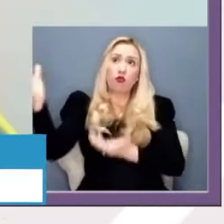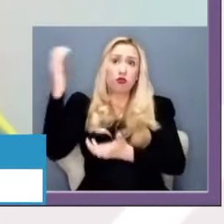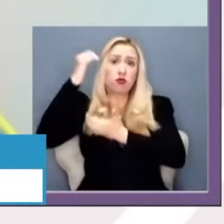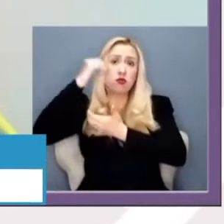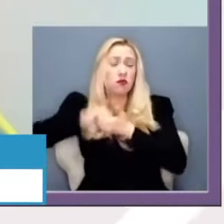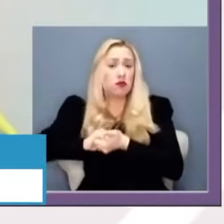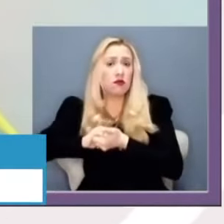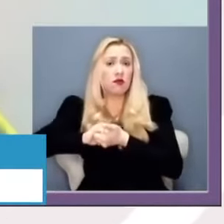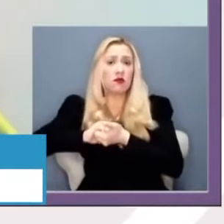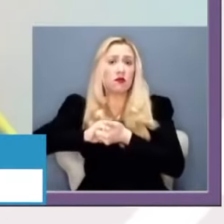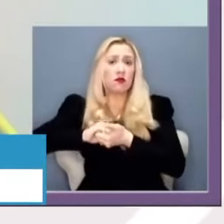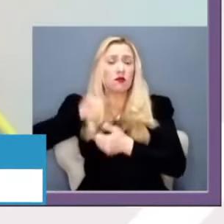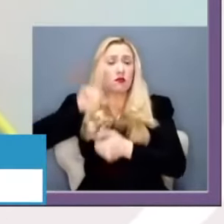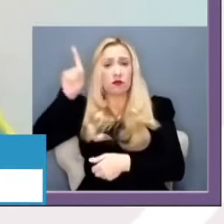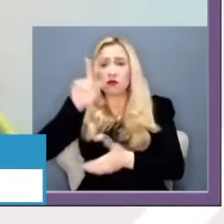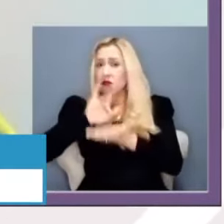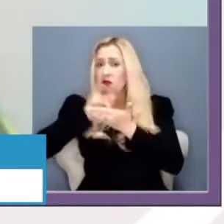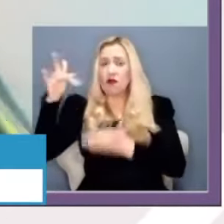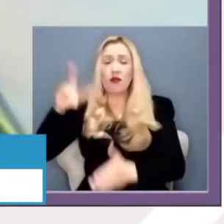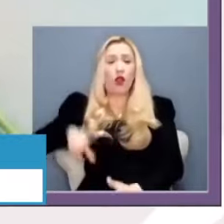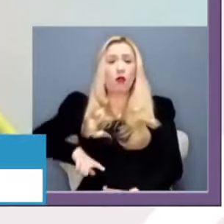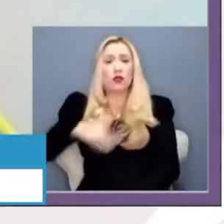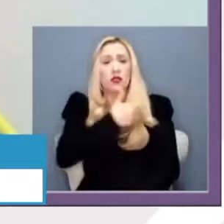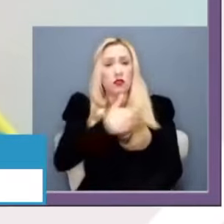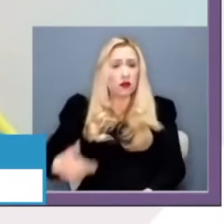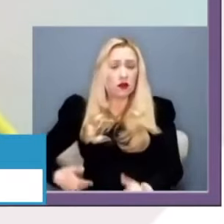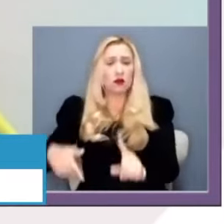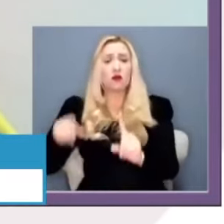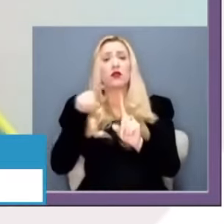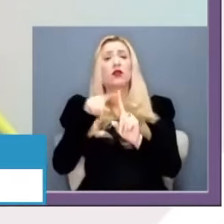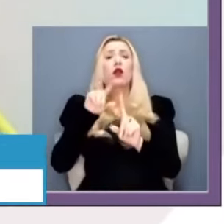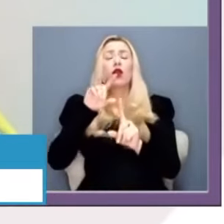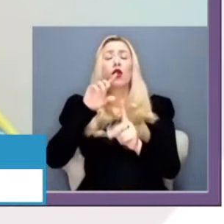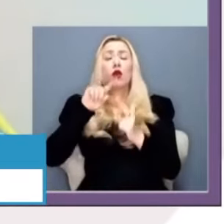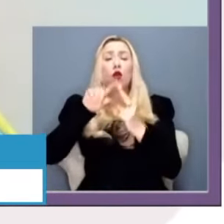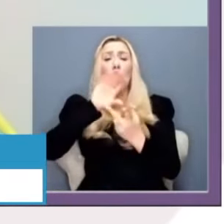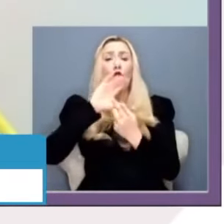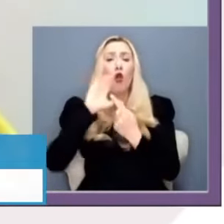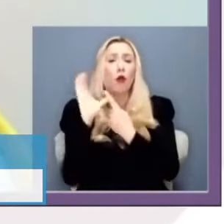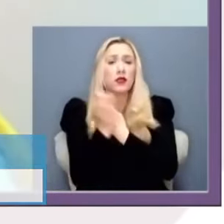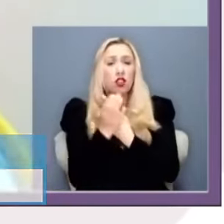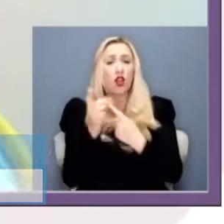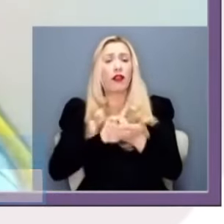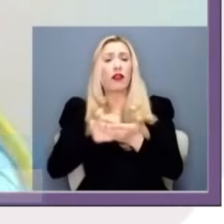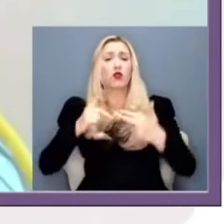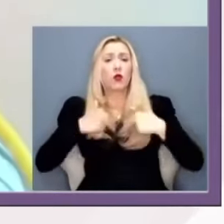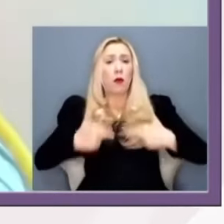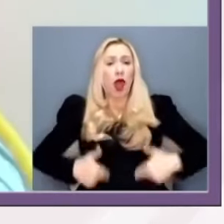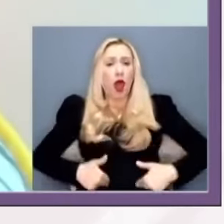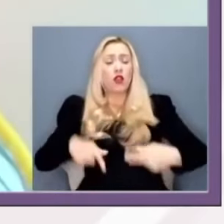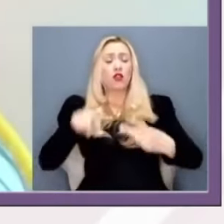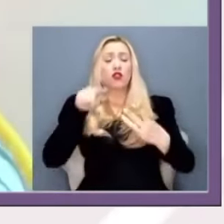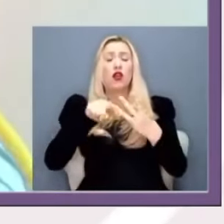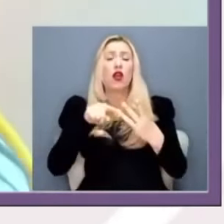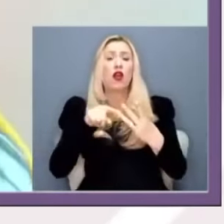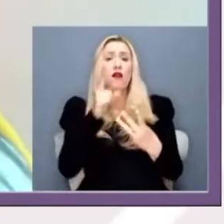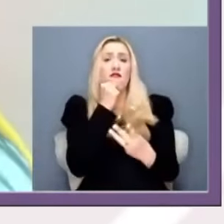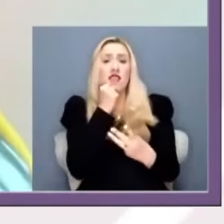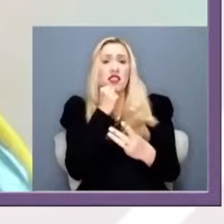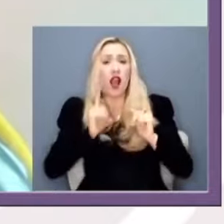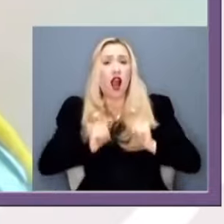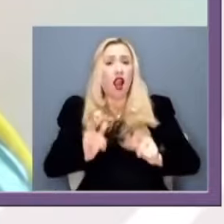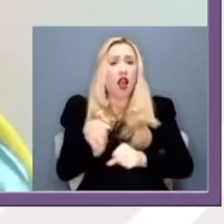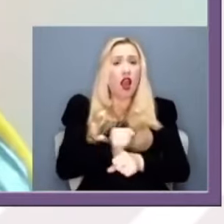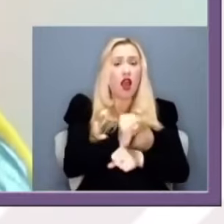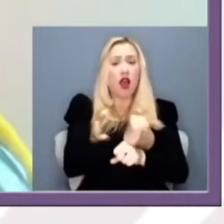autoridades ejecutivas de Jalisco, la Comisión de Derechos Humanos, la Fiscalía, ya que actualmente hemos podido capturar a